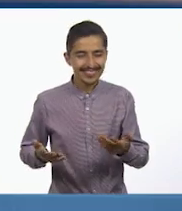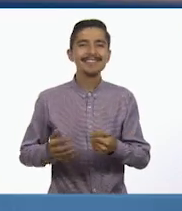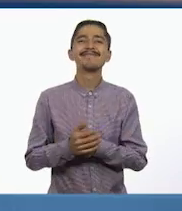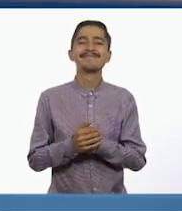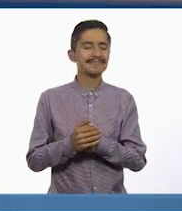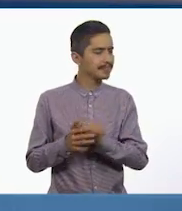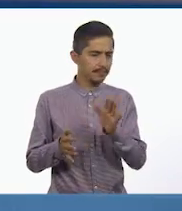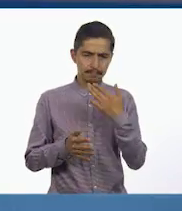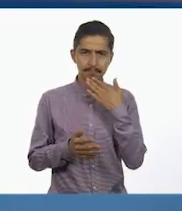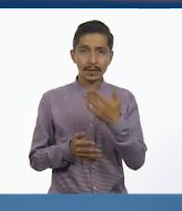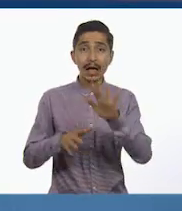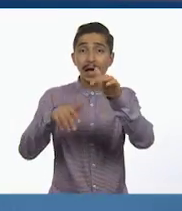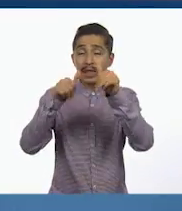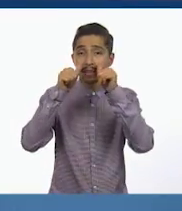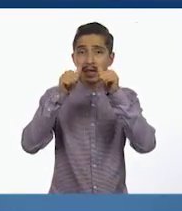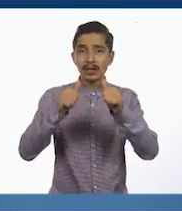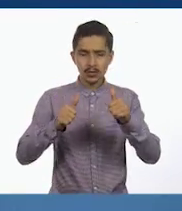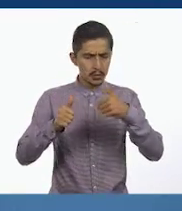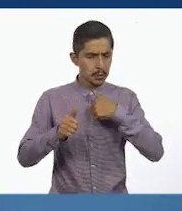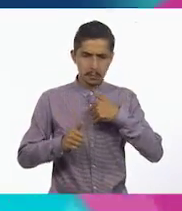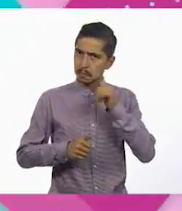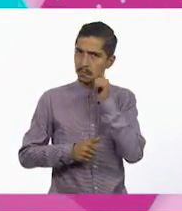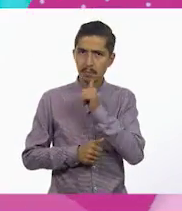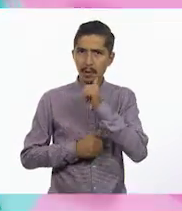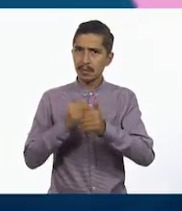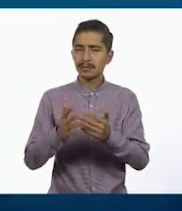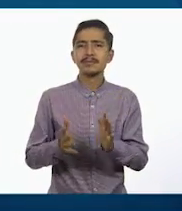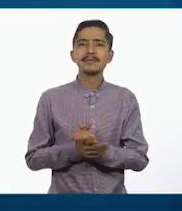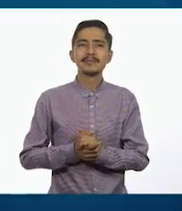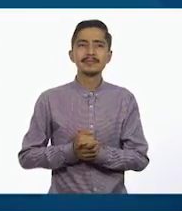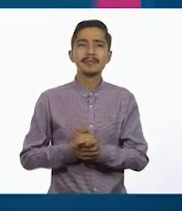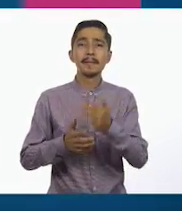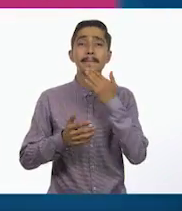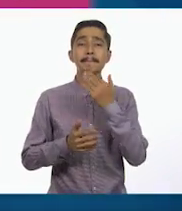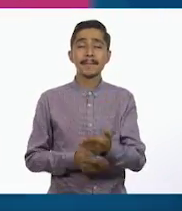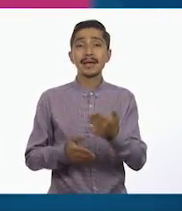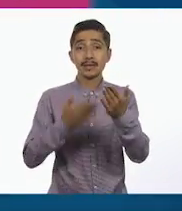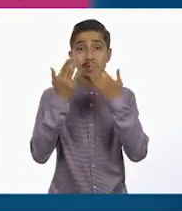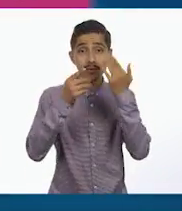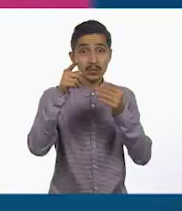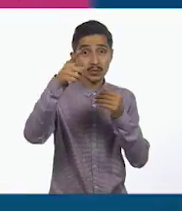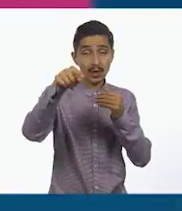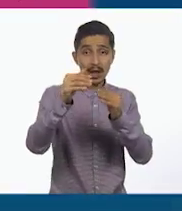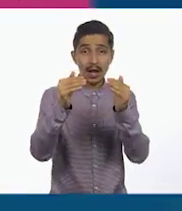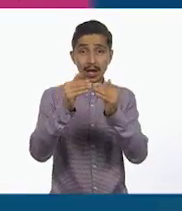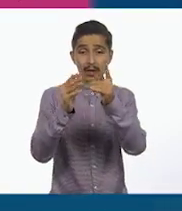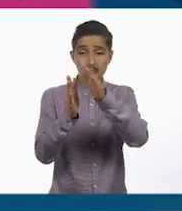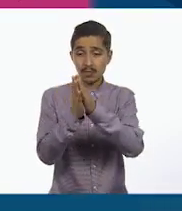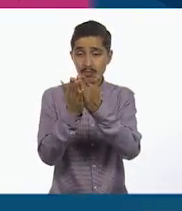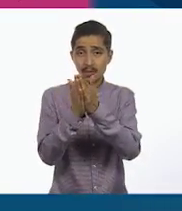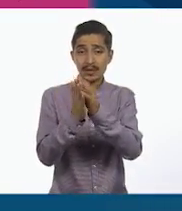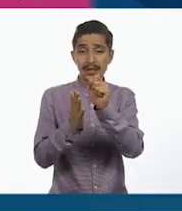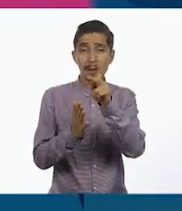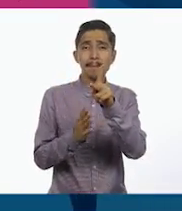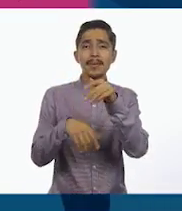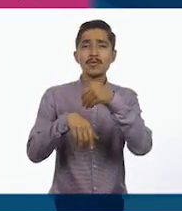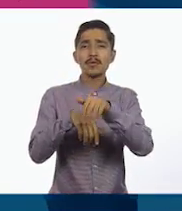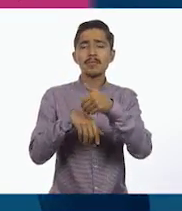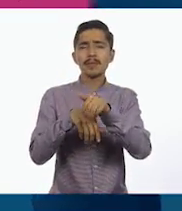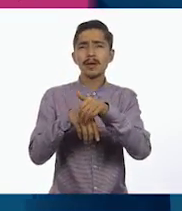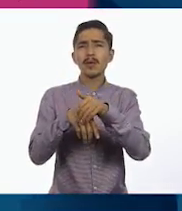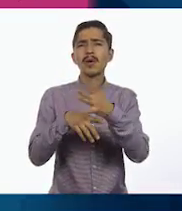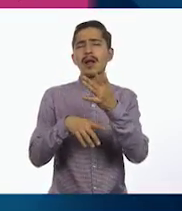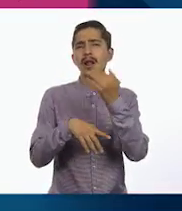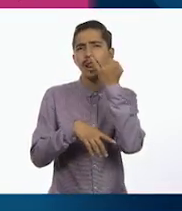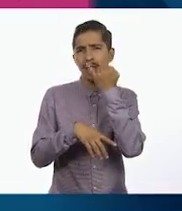Está bien. Atento estaré. Por favor. Muy bien, estudiantes en casa, si consultan la página 51 de su libro de